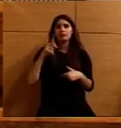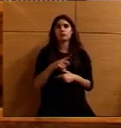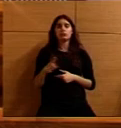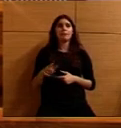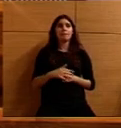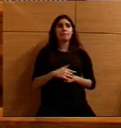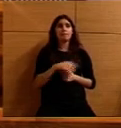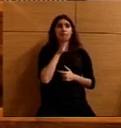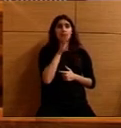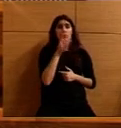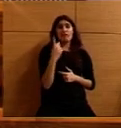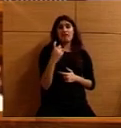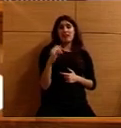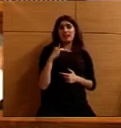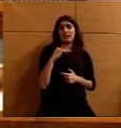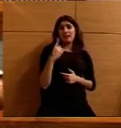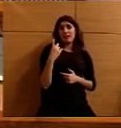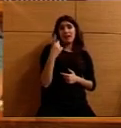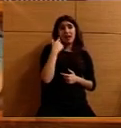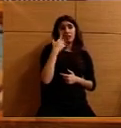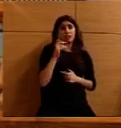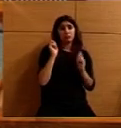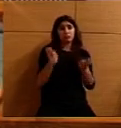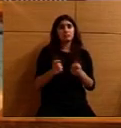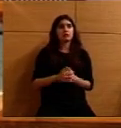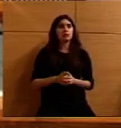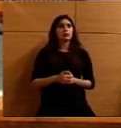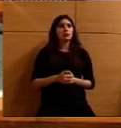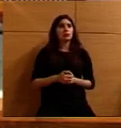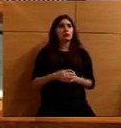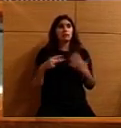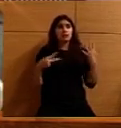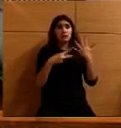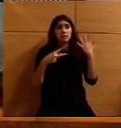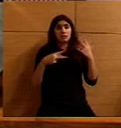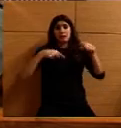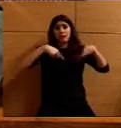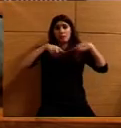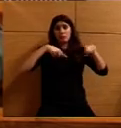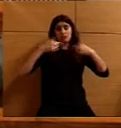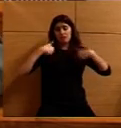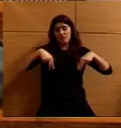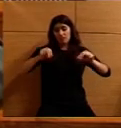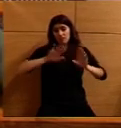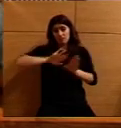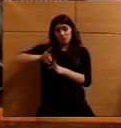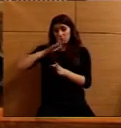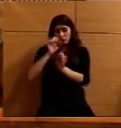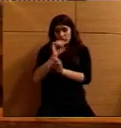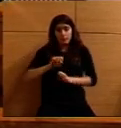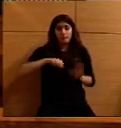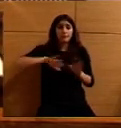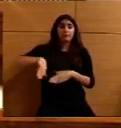marcha, porque estaban pendientes de las ubicaciones. Respecto al transporte, lo dejamos estar porque lo damos por